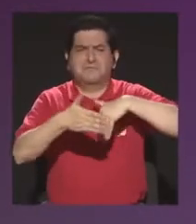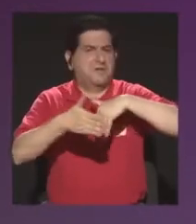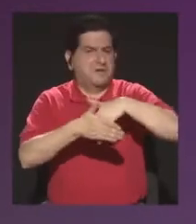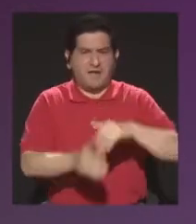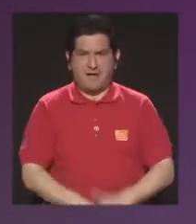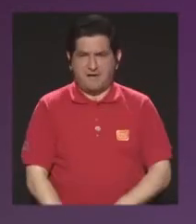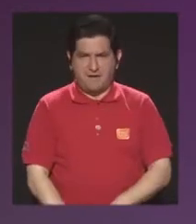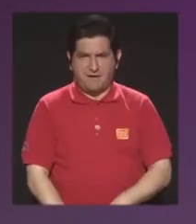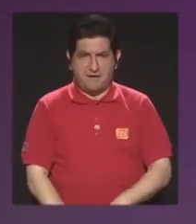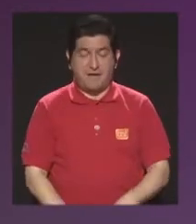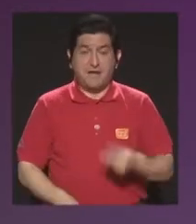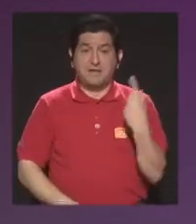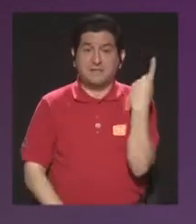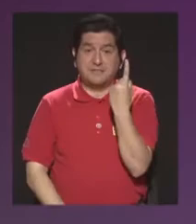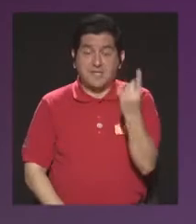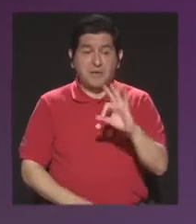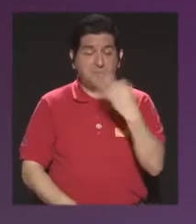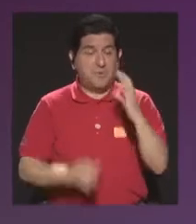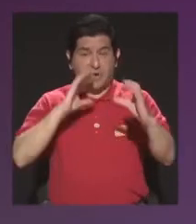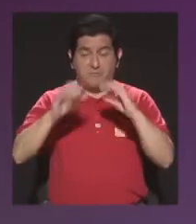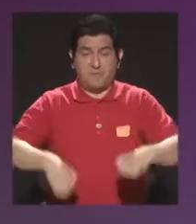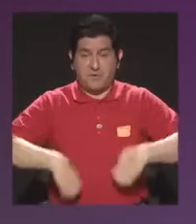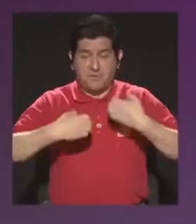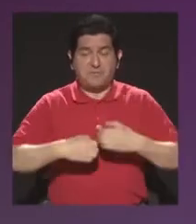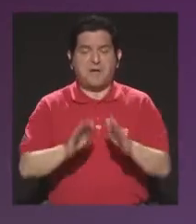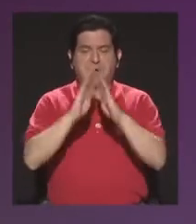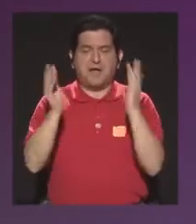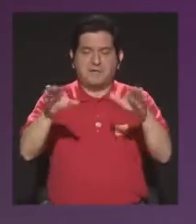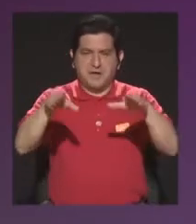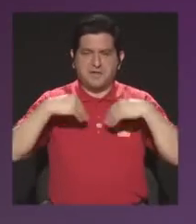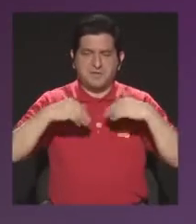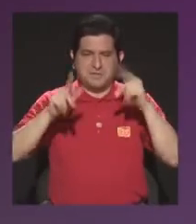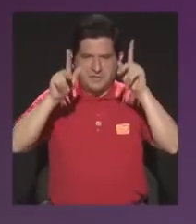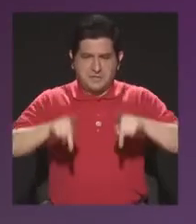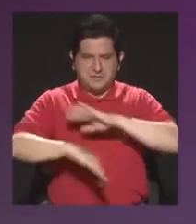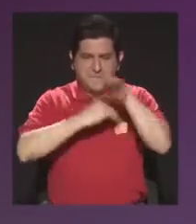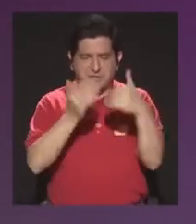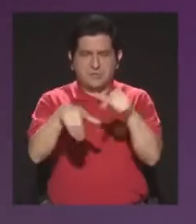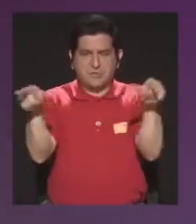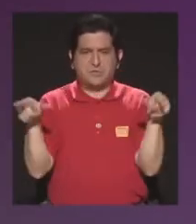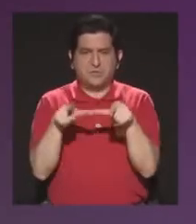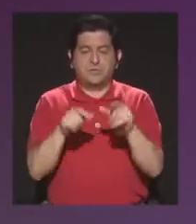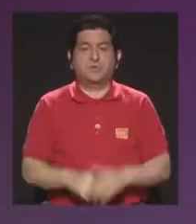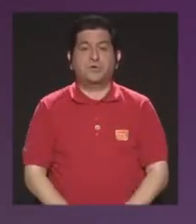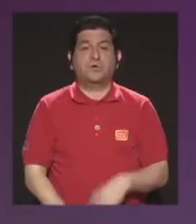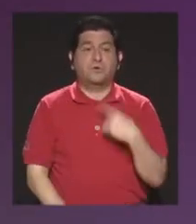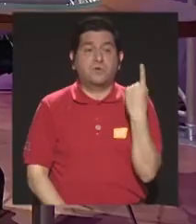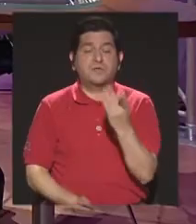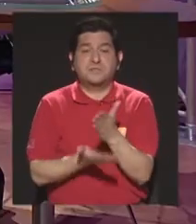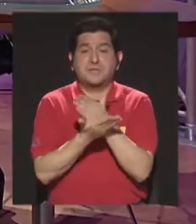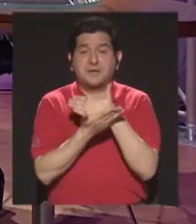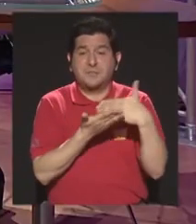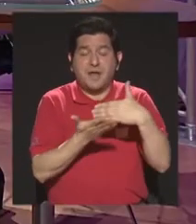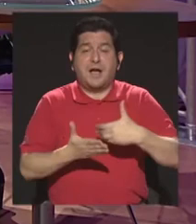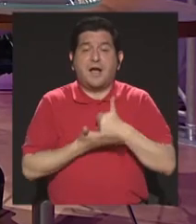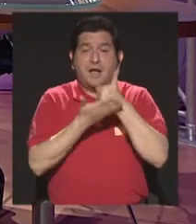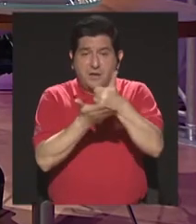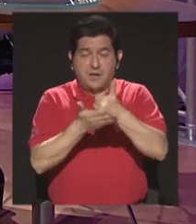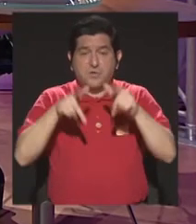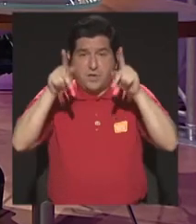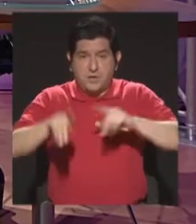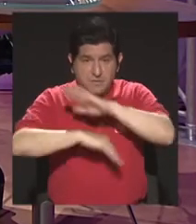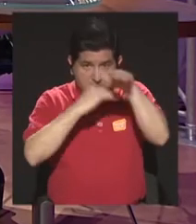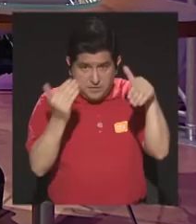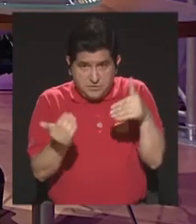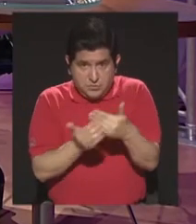ningún obstáculo. Siempre que haya medios de comunicación, creo que estamos abiertos a recibir a cualquier persona en cualquier lugar. Y todos tenemos algo que aportar. Tenemos en la organización de